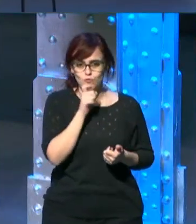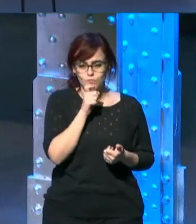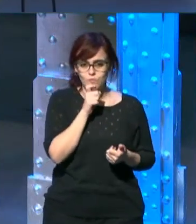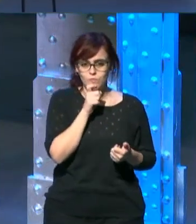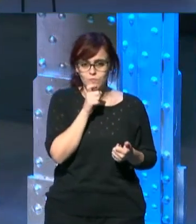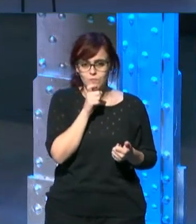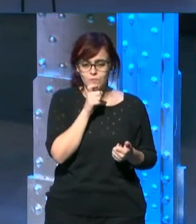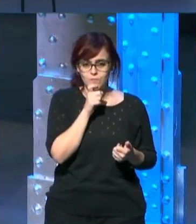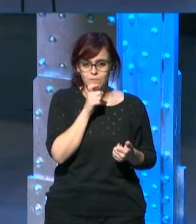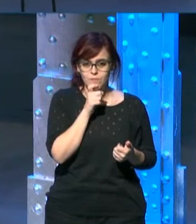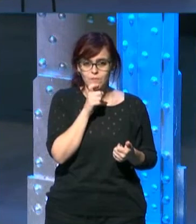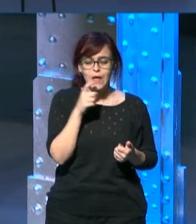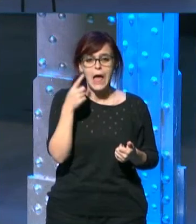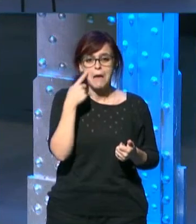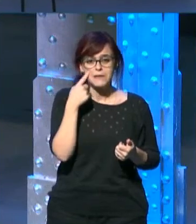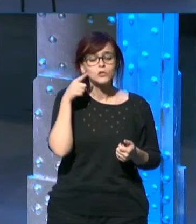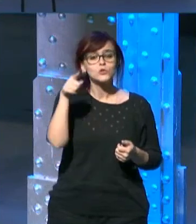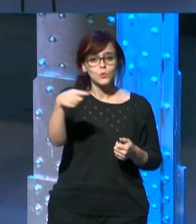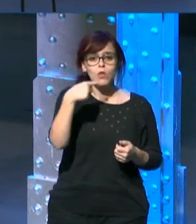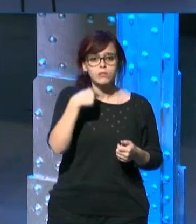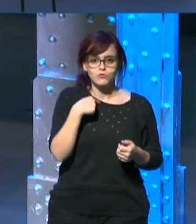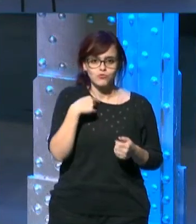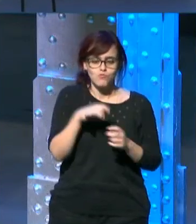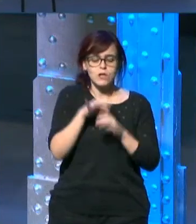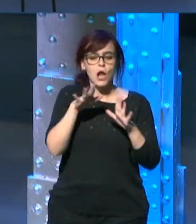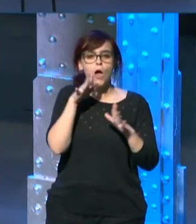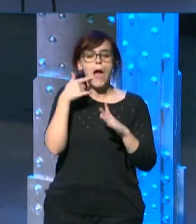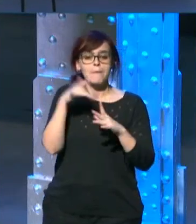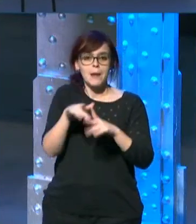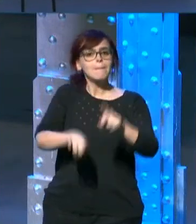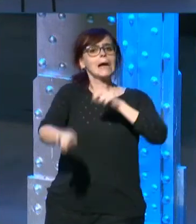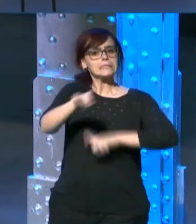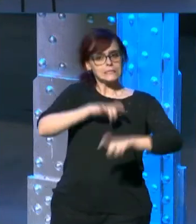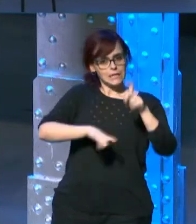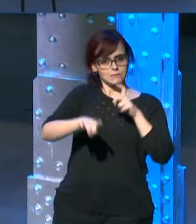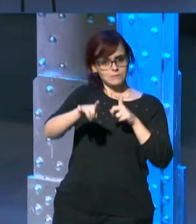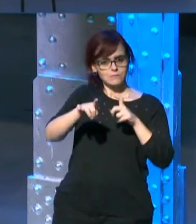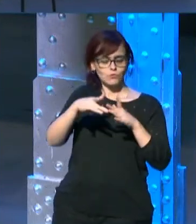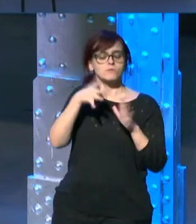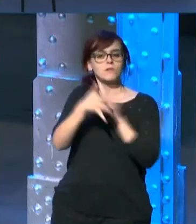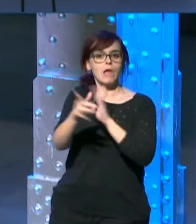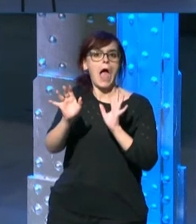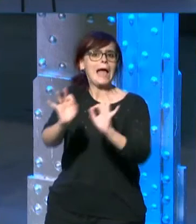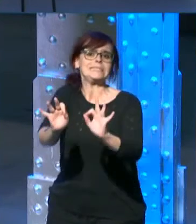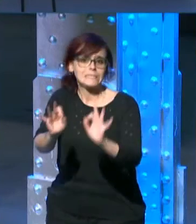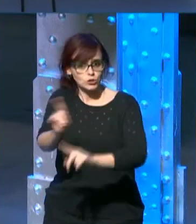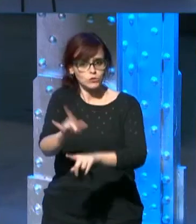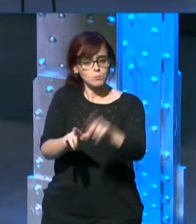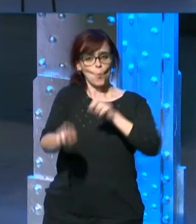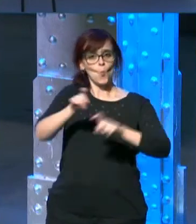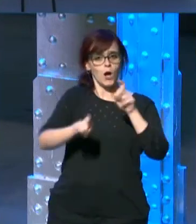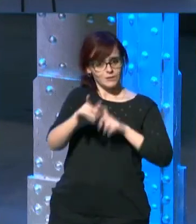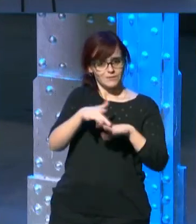Lo has definido muy bien diciendo no hay marcha atrás. Sí hay marcha atrás. Uno de los trucos para que esto funcione, pero con métodos ágiles